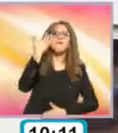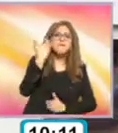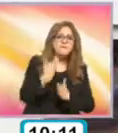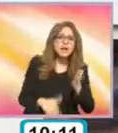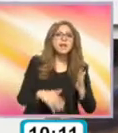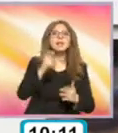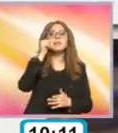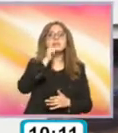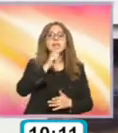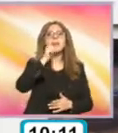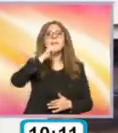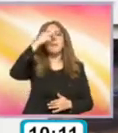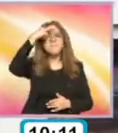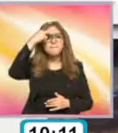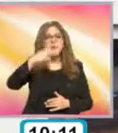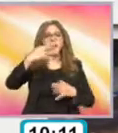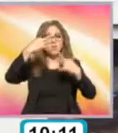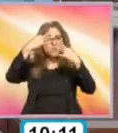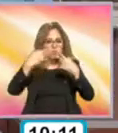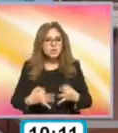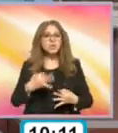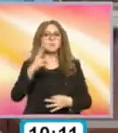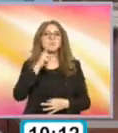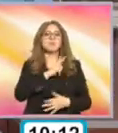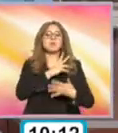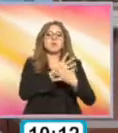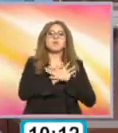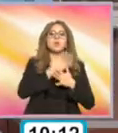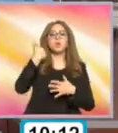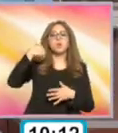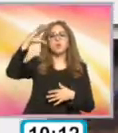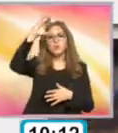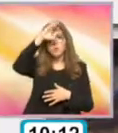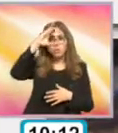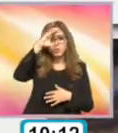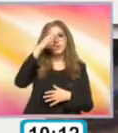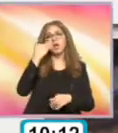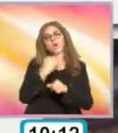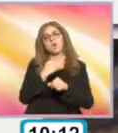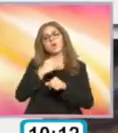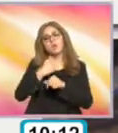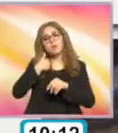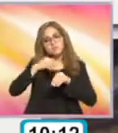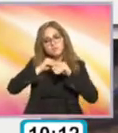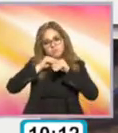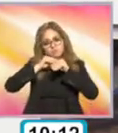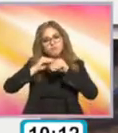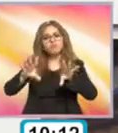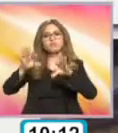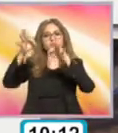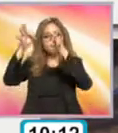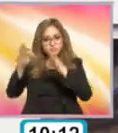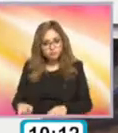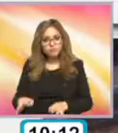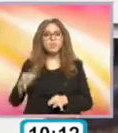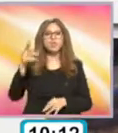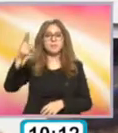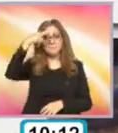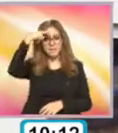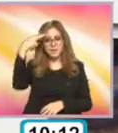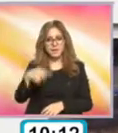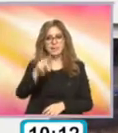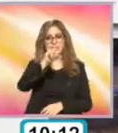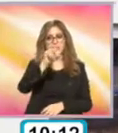siempre los mexicanos amemos nuestro folclore, nuestra cultura. Yo estoy promoviendo este espectáculo maravilloso, que es un espectáculo mexicano,